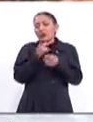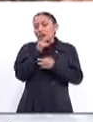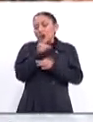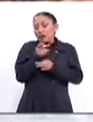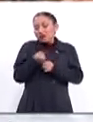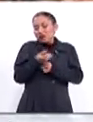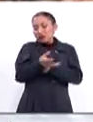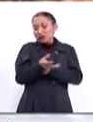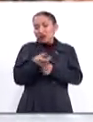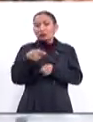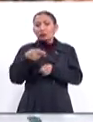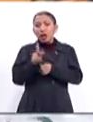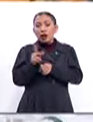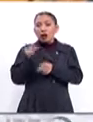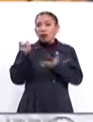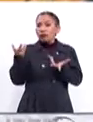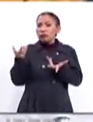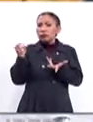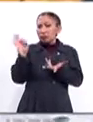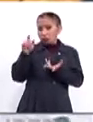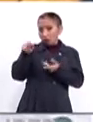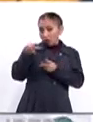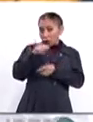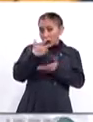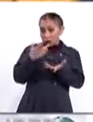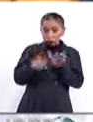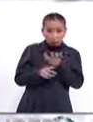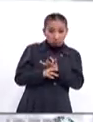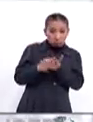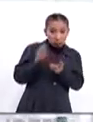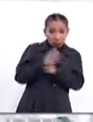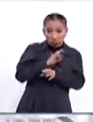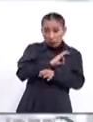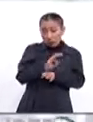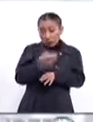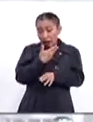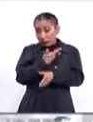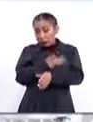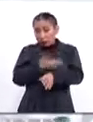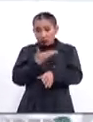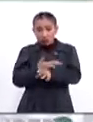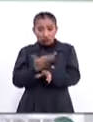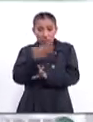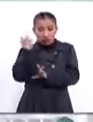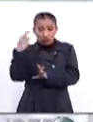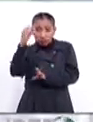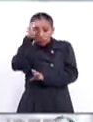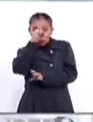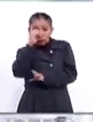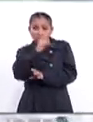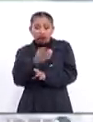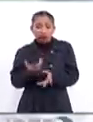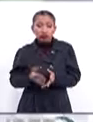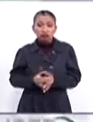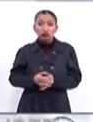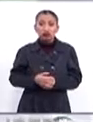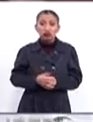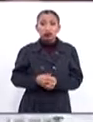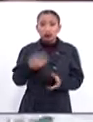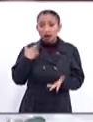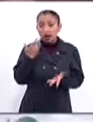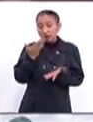de llamarlo, pero ¿tiene algún otro recurso? ¿Qué es lo que, no sé, desde tu perspectiva, pues